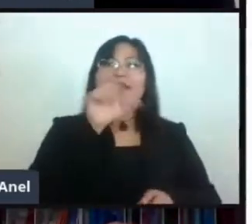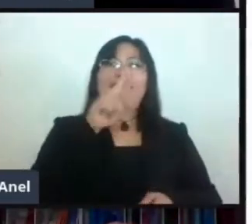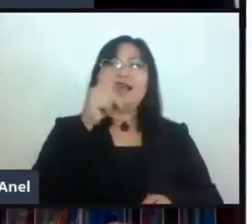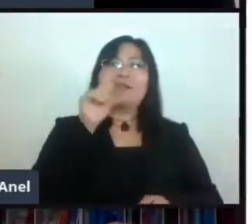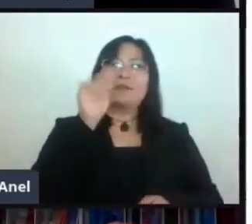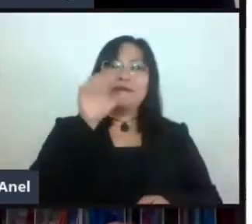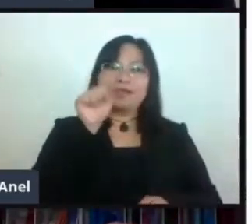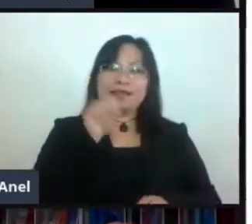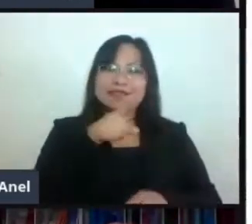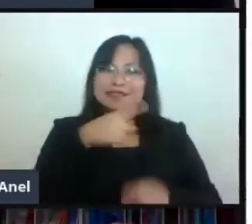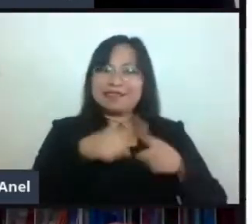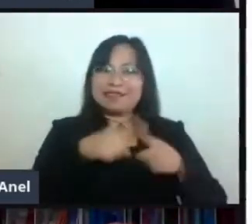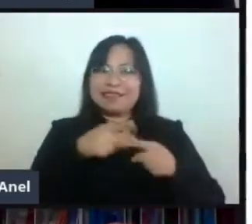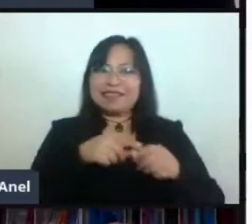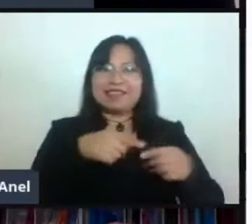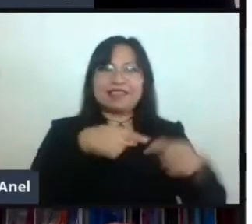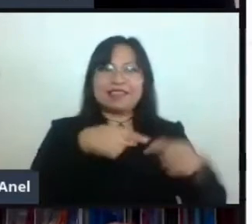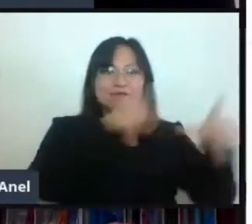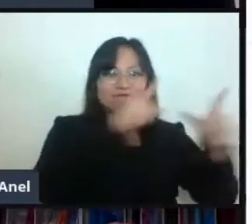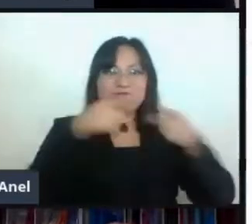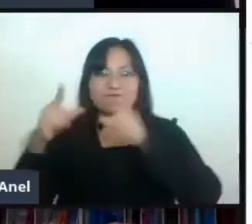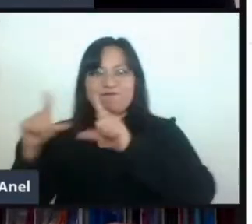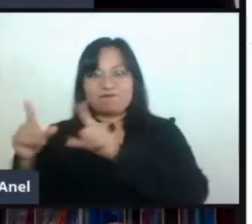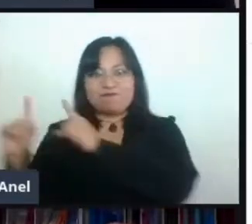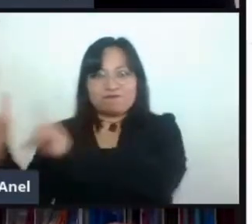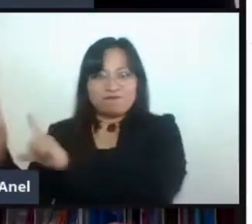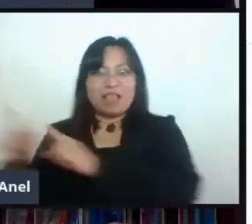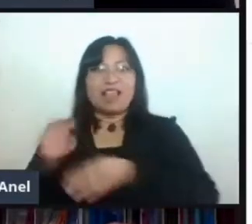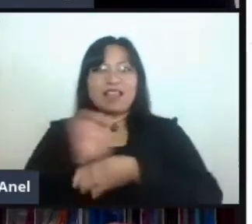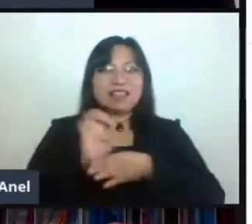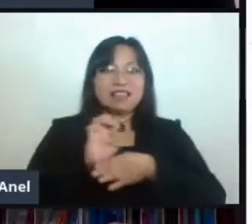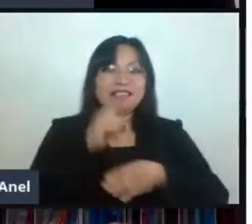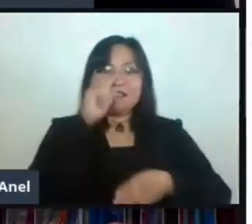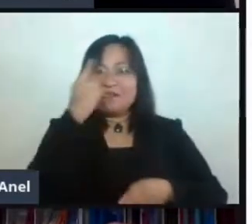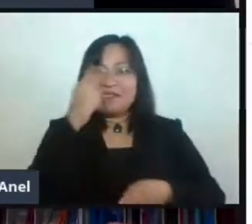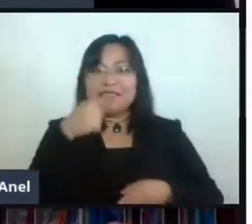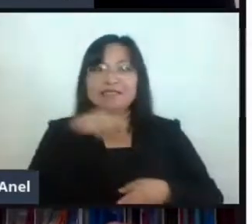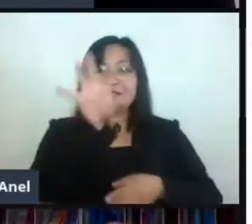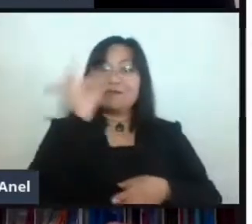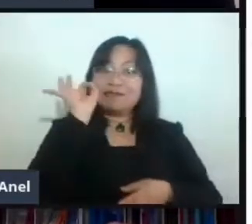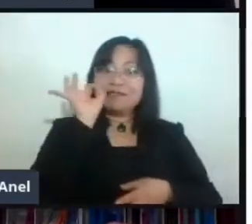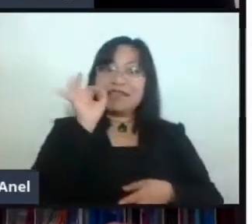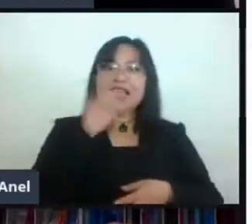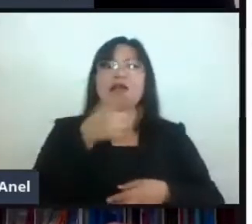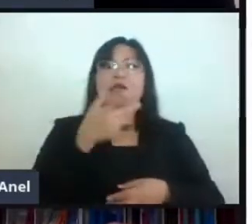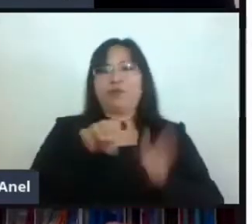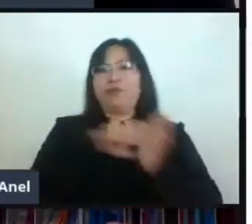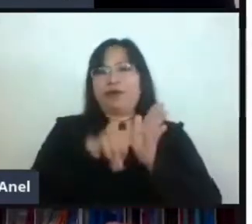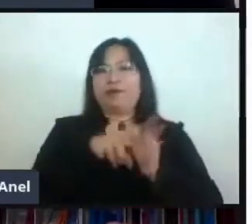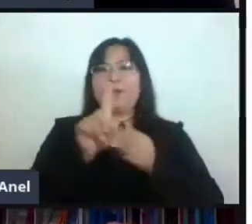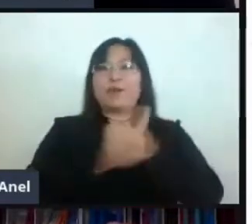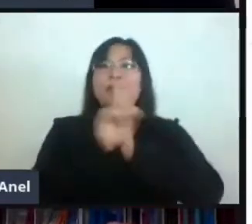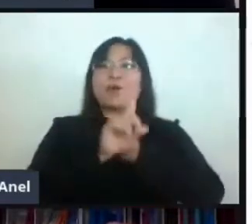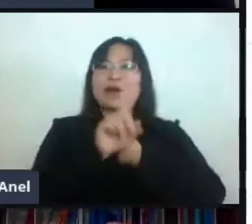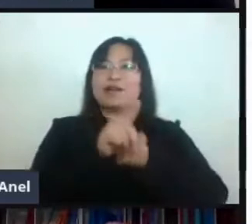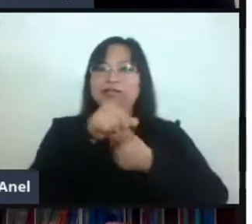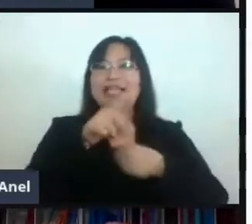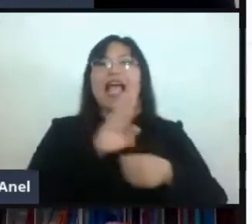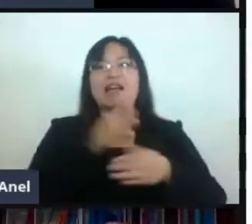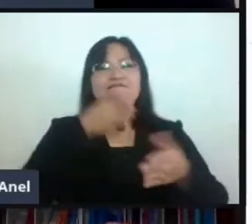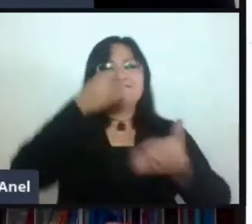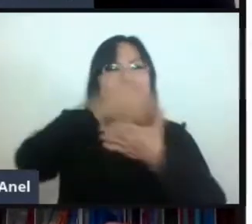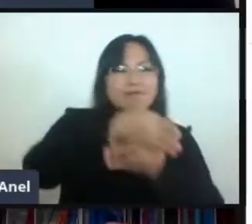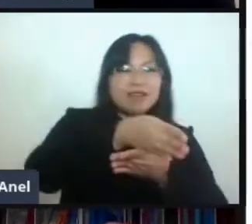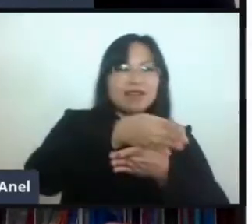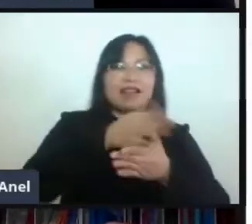pensamiento matemático, ¿sí? Y aquí están, fíjense, la de problemas de conteo. Entonces, yo aquí tengo todas